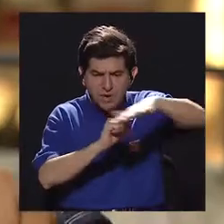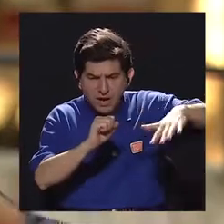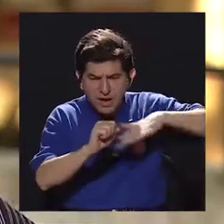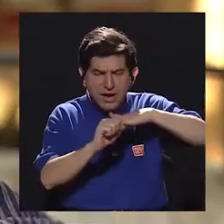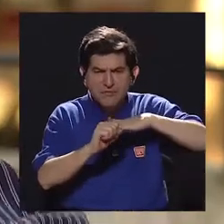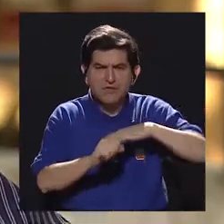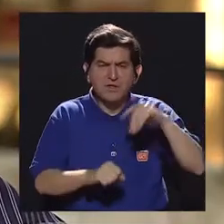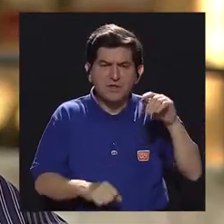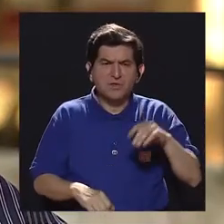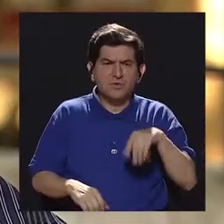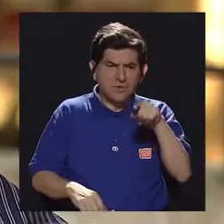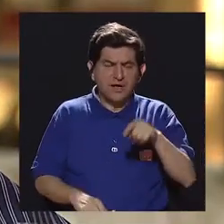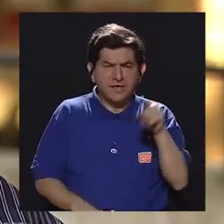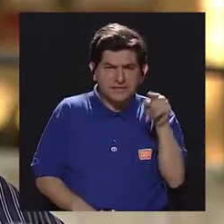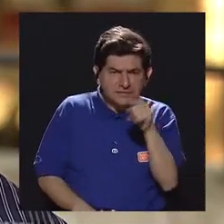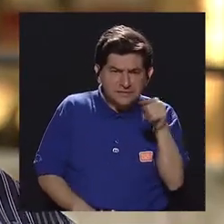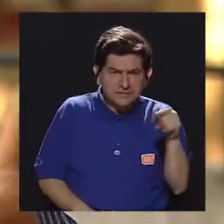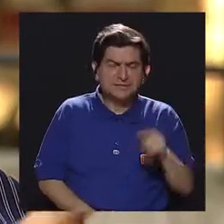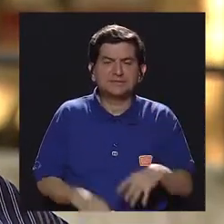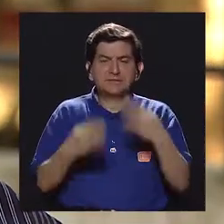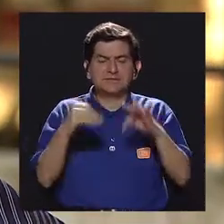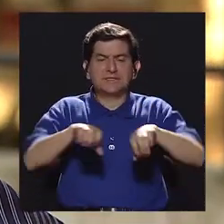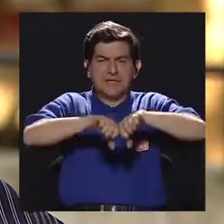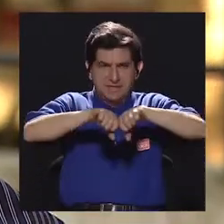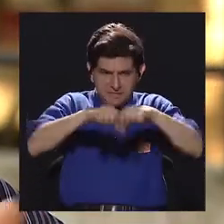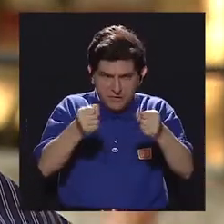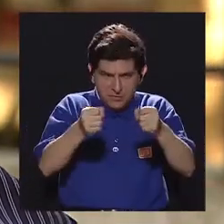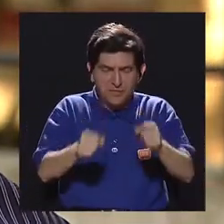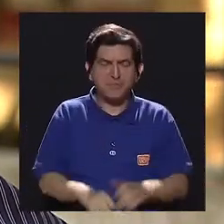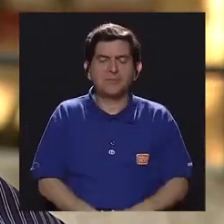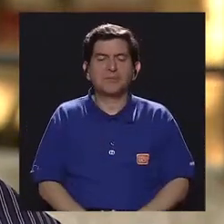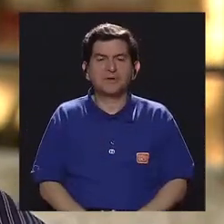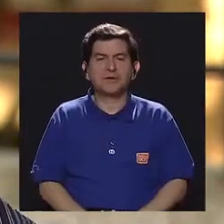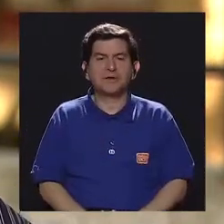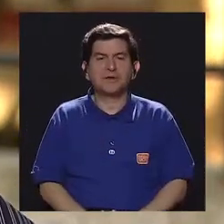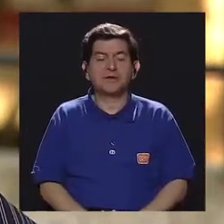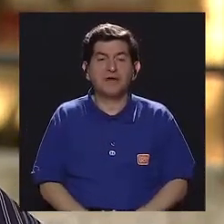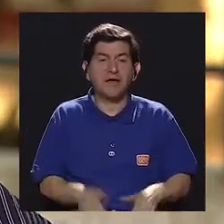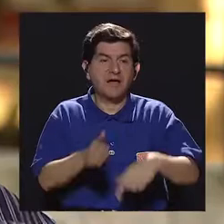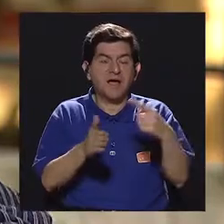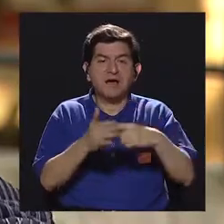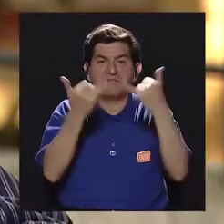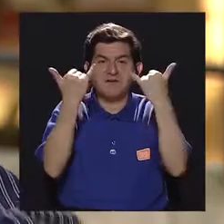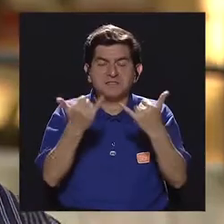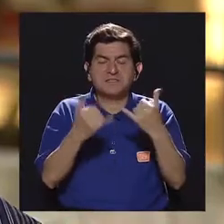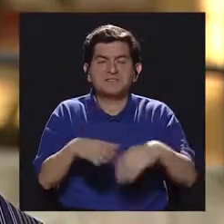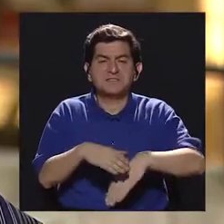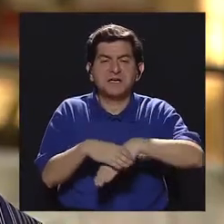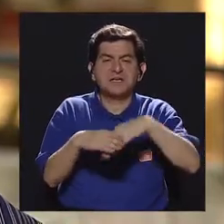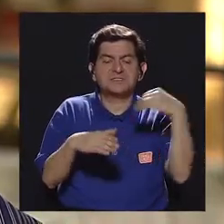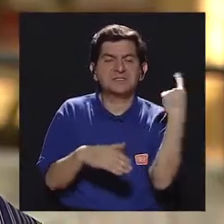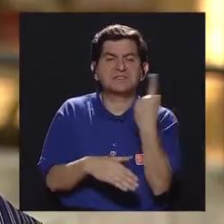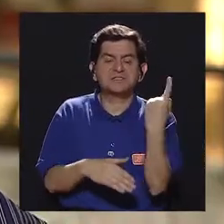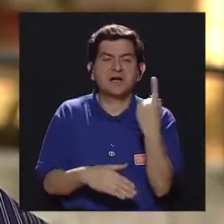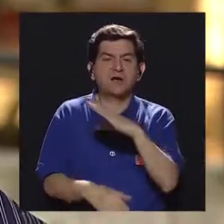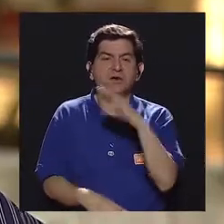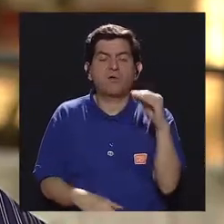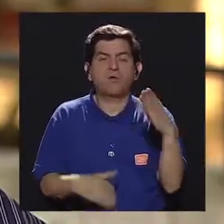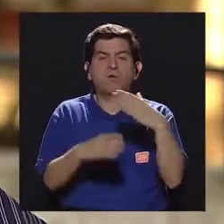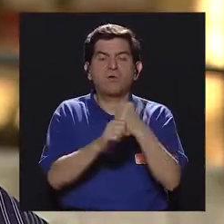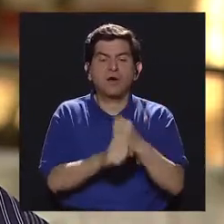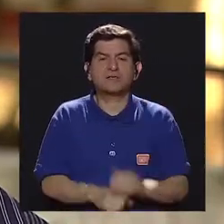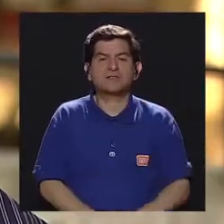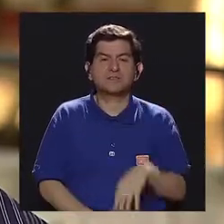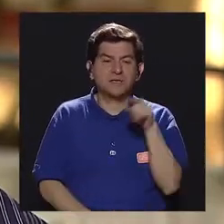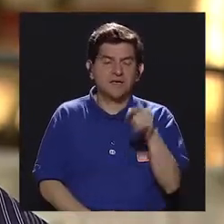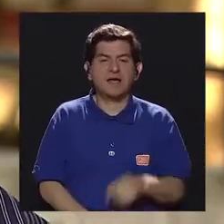muela. Luego se intenta luxar otra vez, muchas veces el diente ya se extrae nada más ahí, o luego se